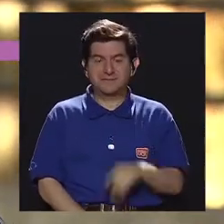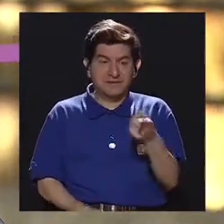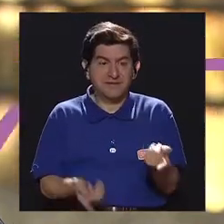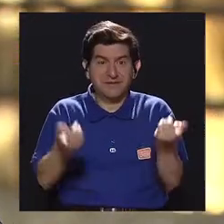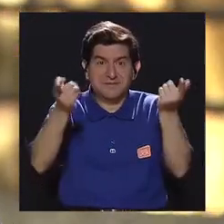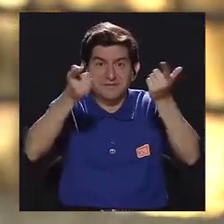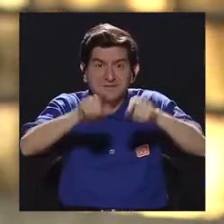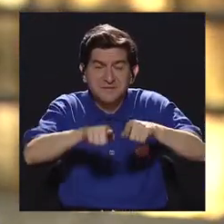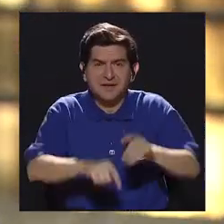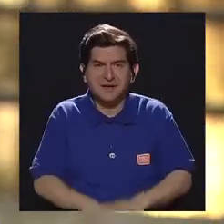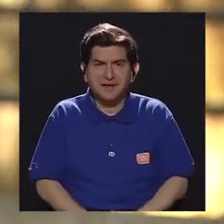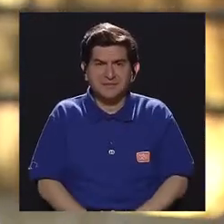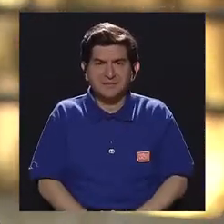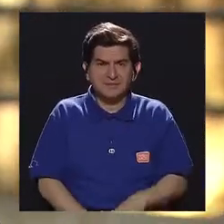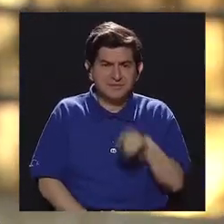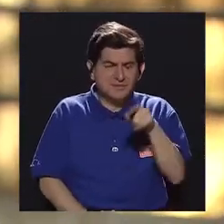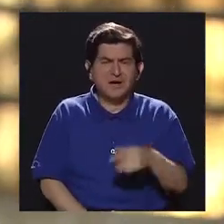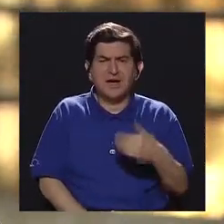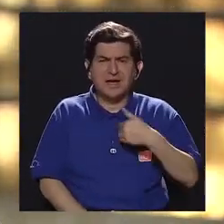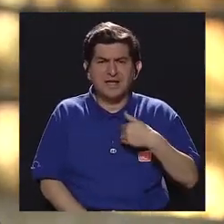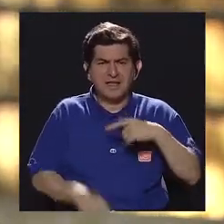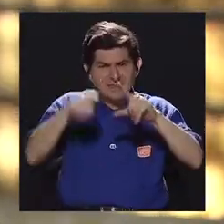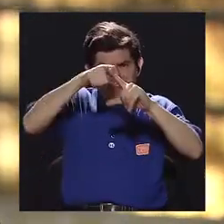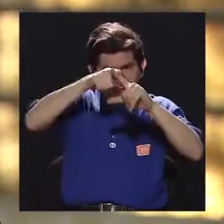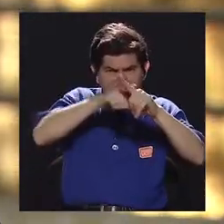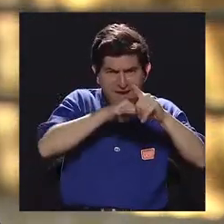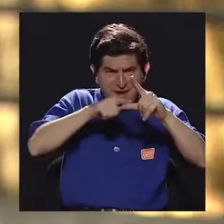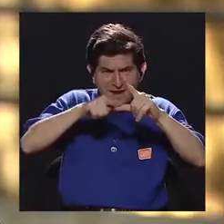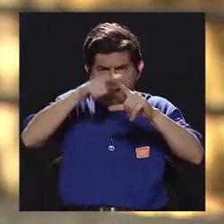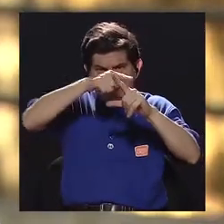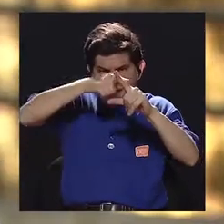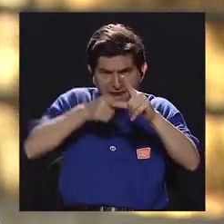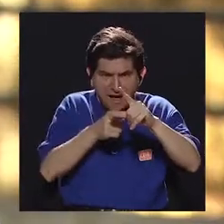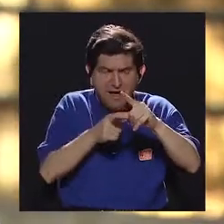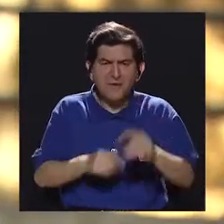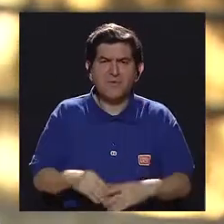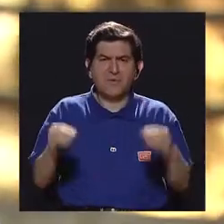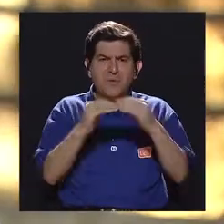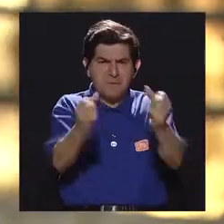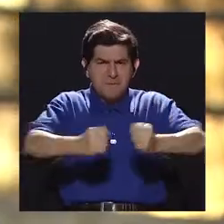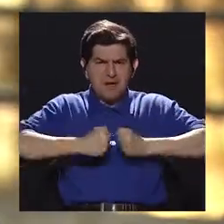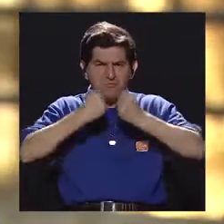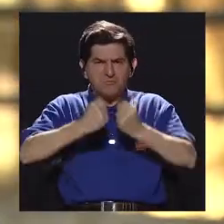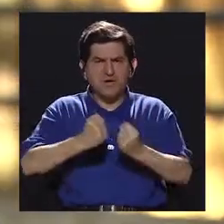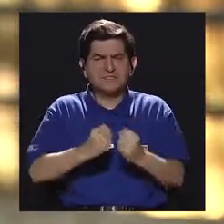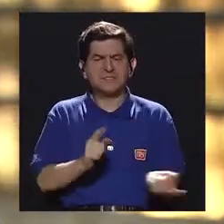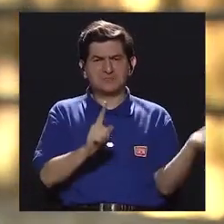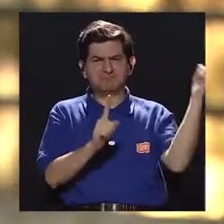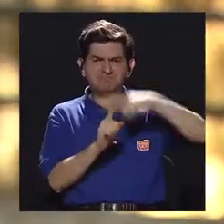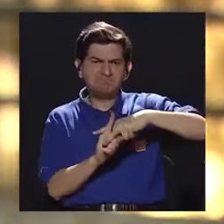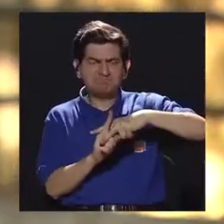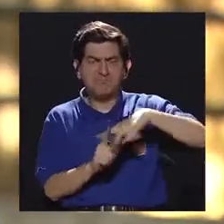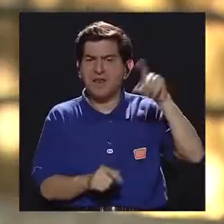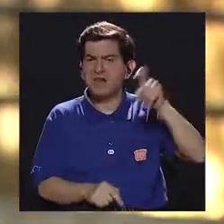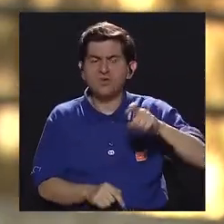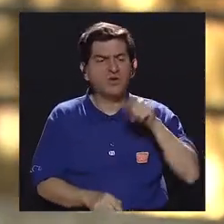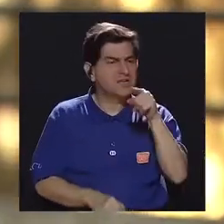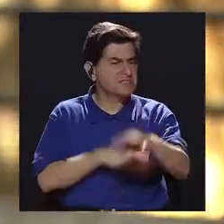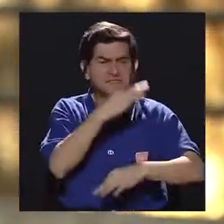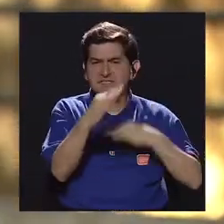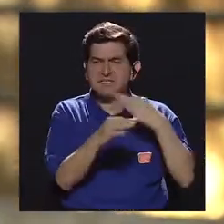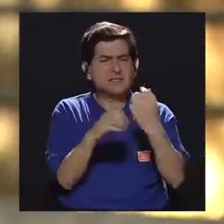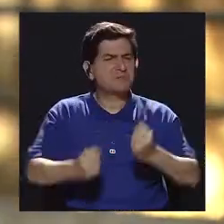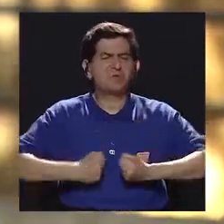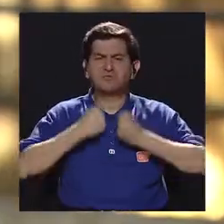atrás, con el ángulo que generan los maxilares y los músculos, es donde más fuerza se aplica, ¿no? Entonces no necesitas un diente